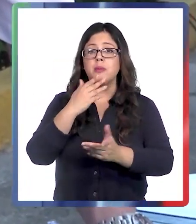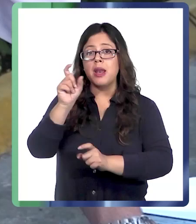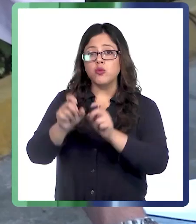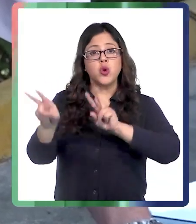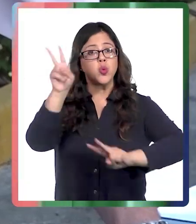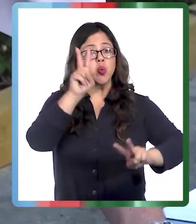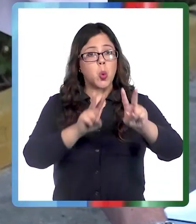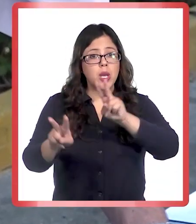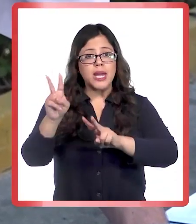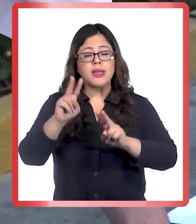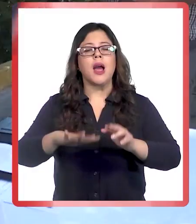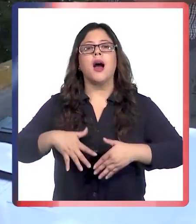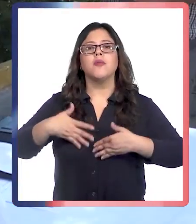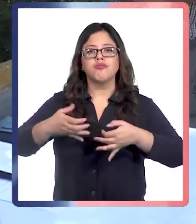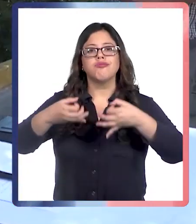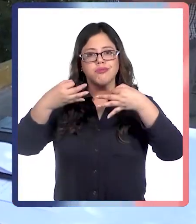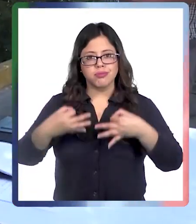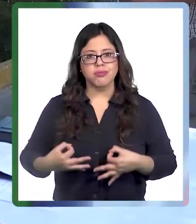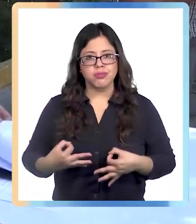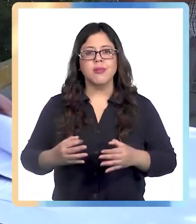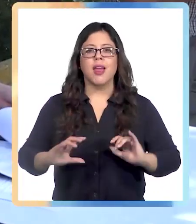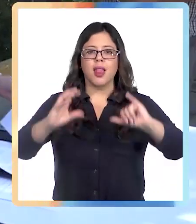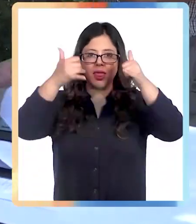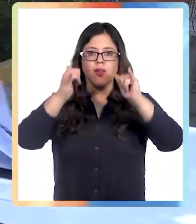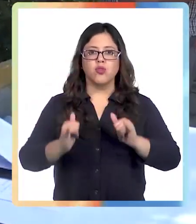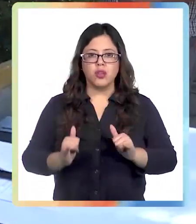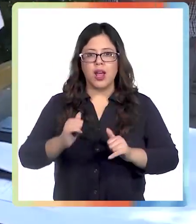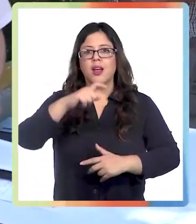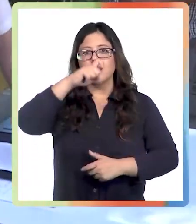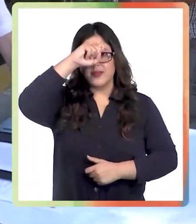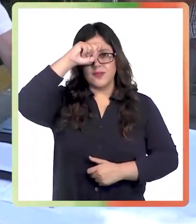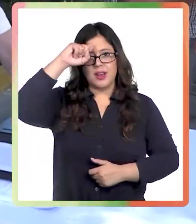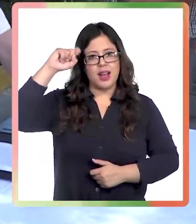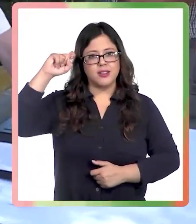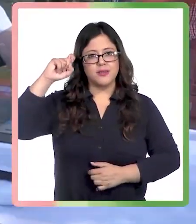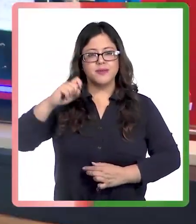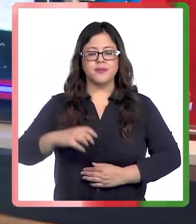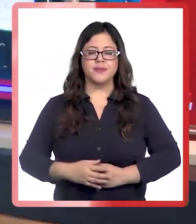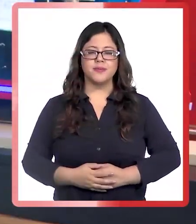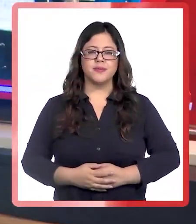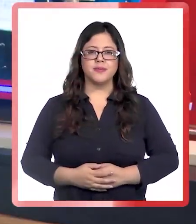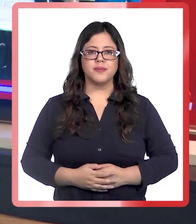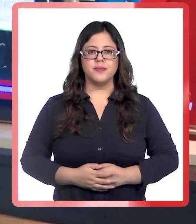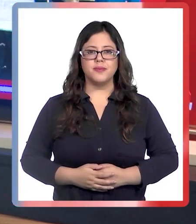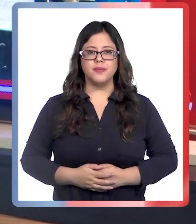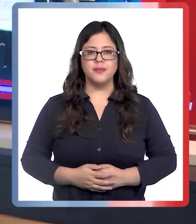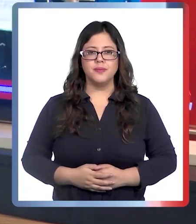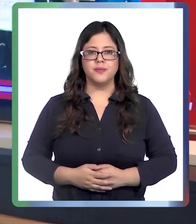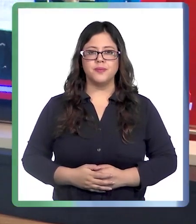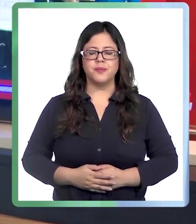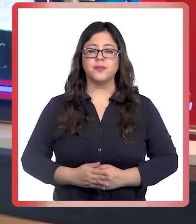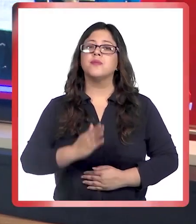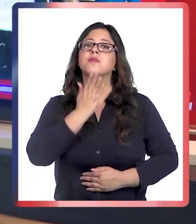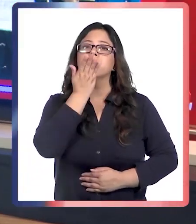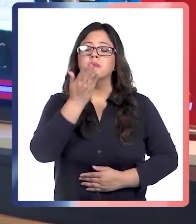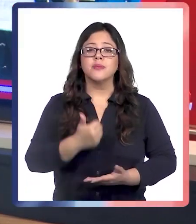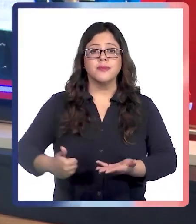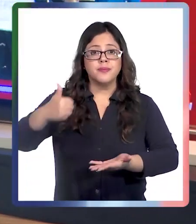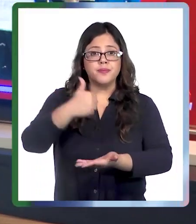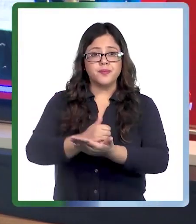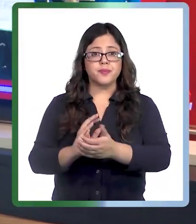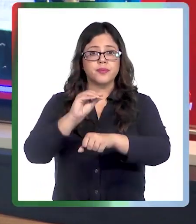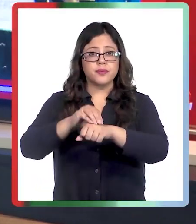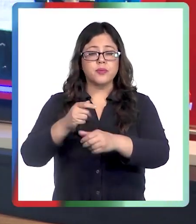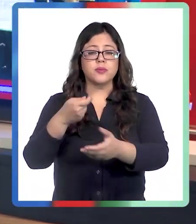se sientan más seguros y disfruten de esta temporada estival. En Punta Arenas, el alcalde anunció que pagará el sueldo de